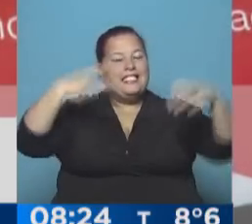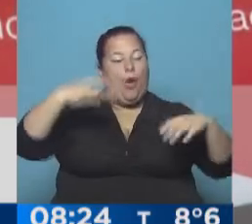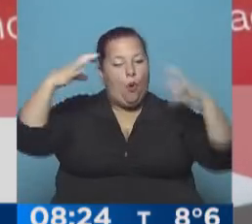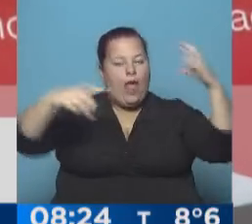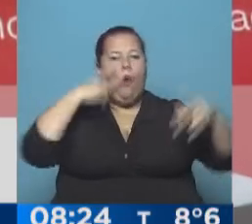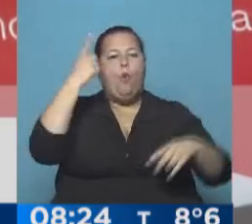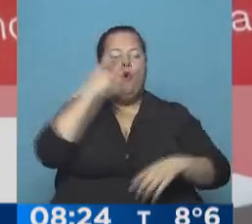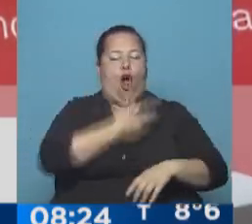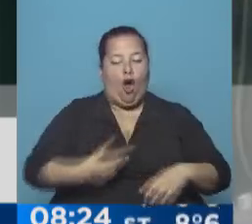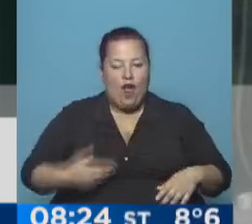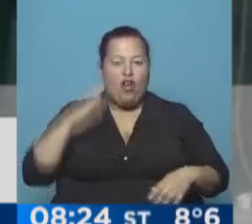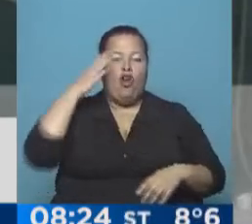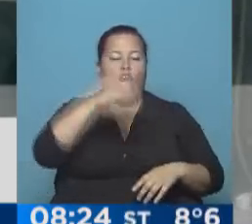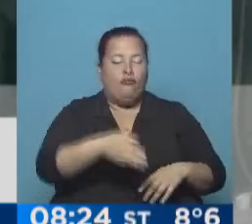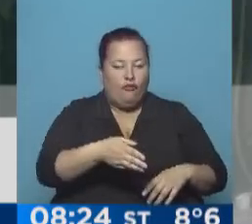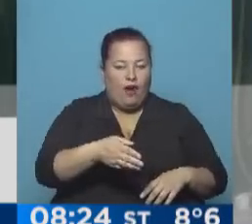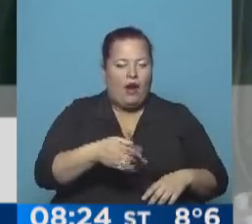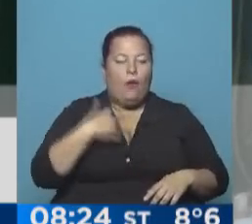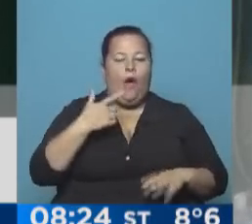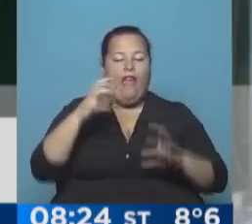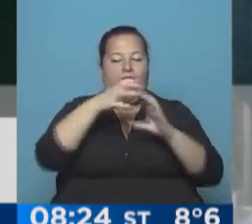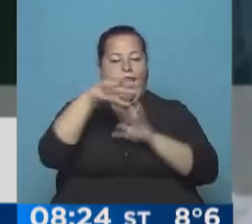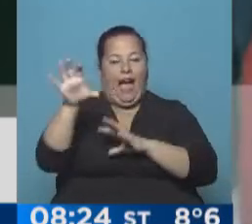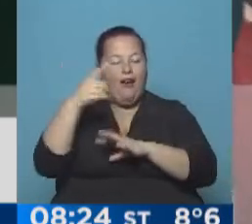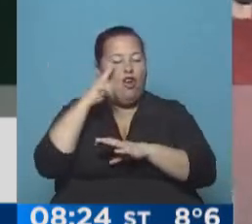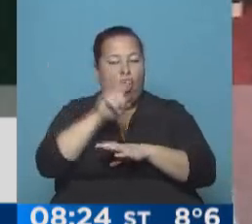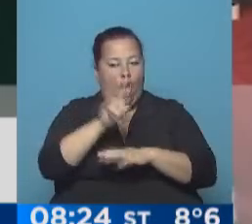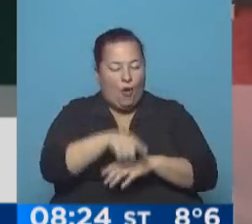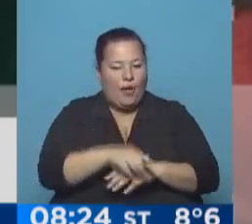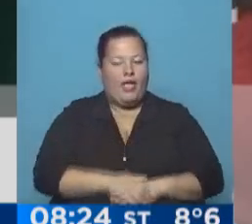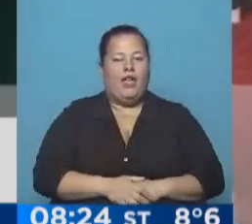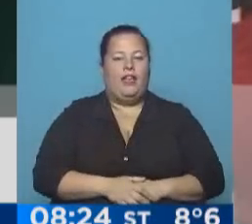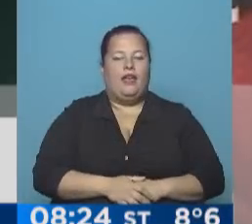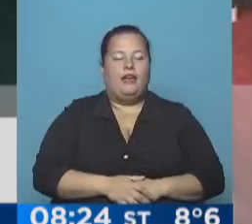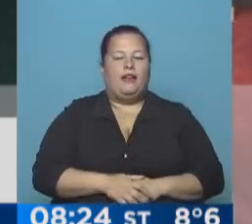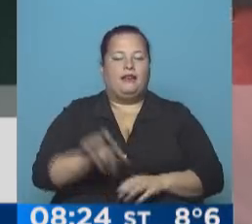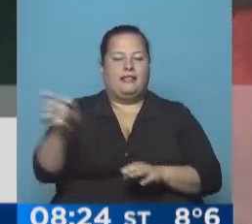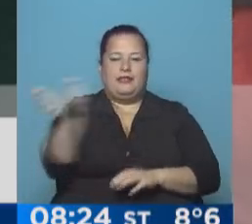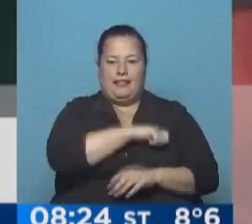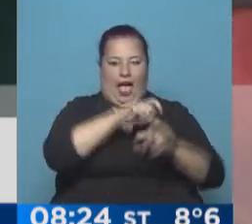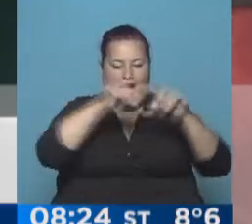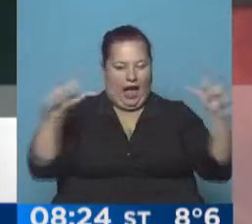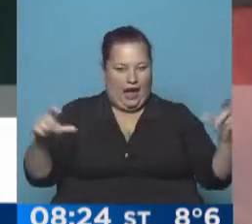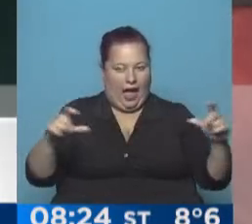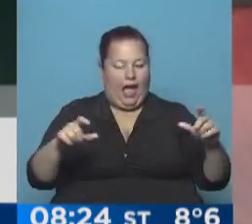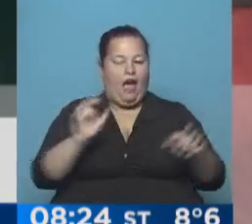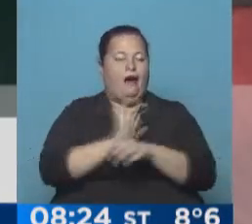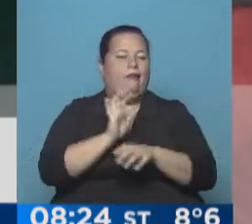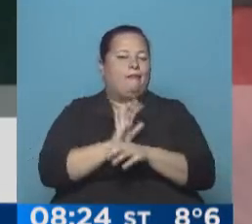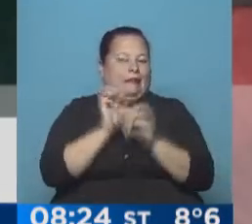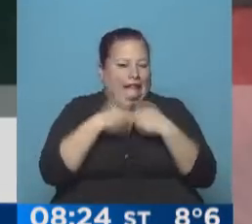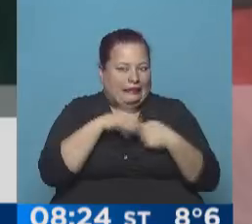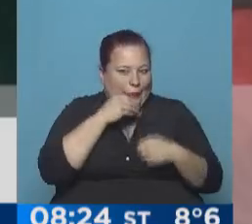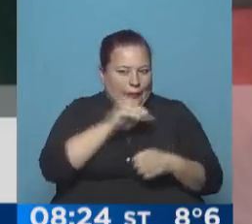un funcionario se acercaba y cuando se corrió la cámara y no lo estaba enfocando sacaba la faja de seguridad como a